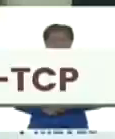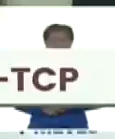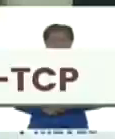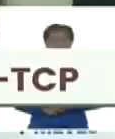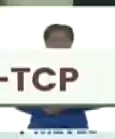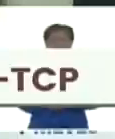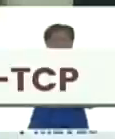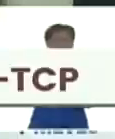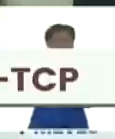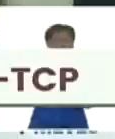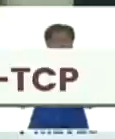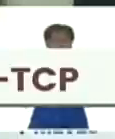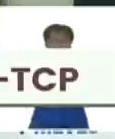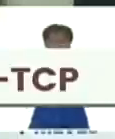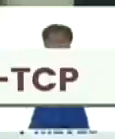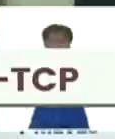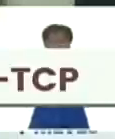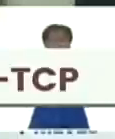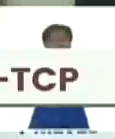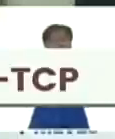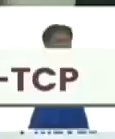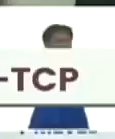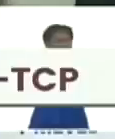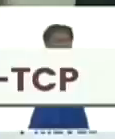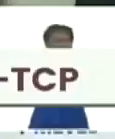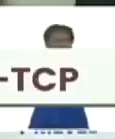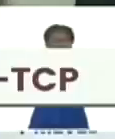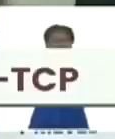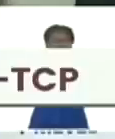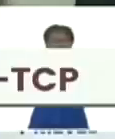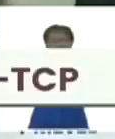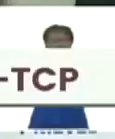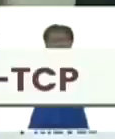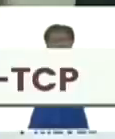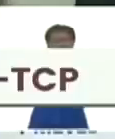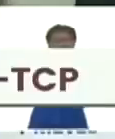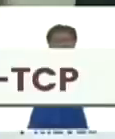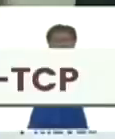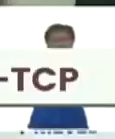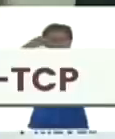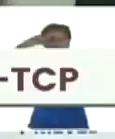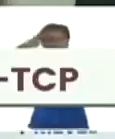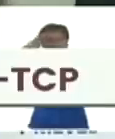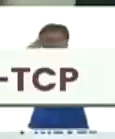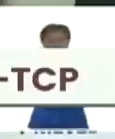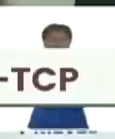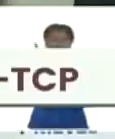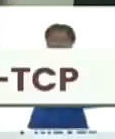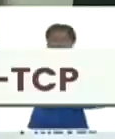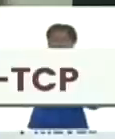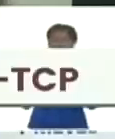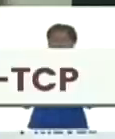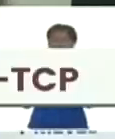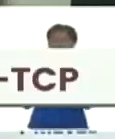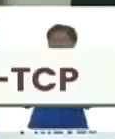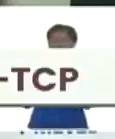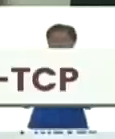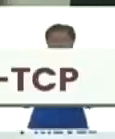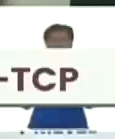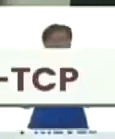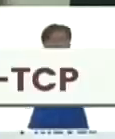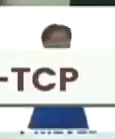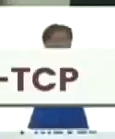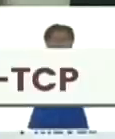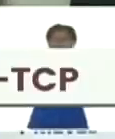independientes establecieron relaciones bilaterales formales con Cuba. Estas relaciones